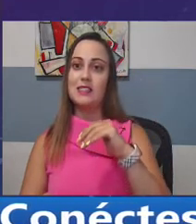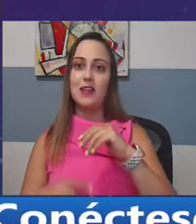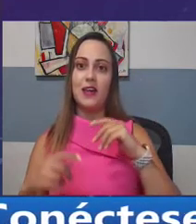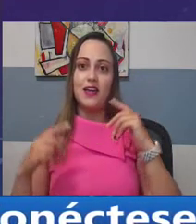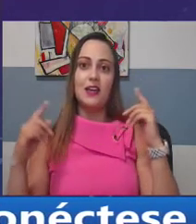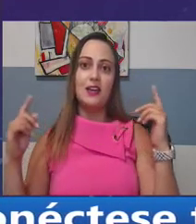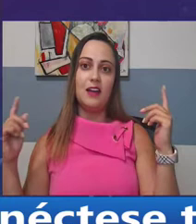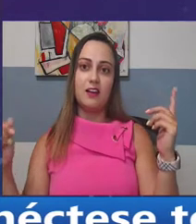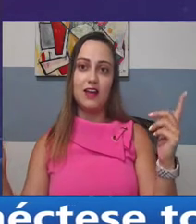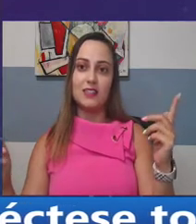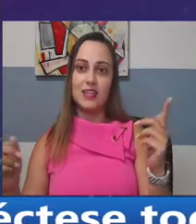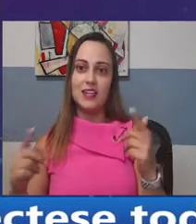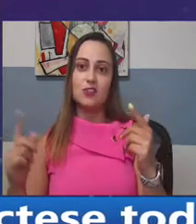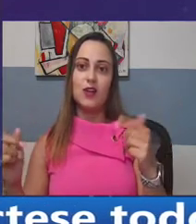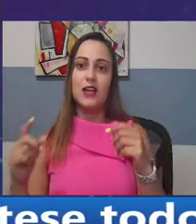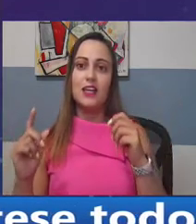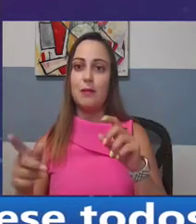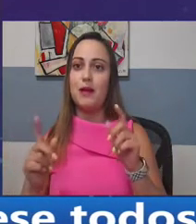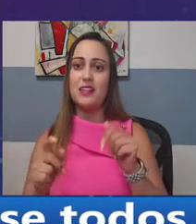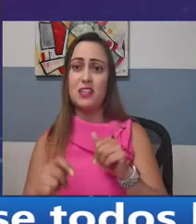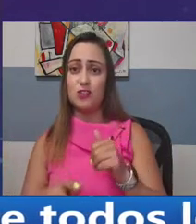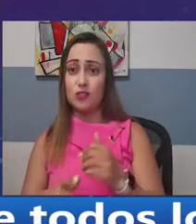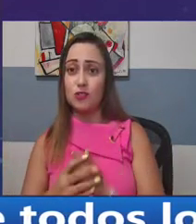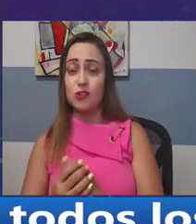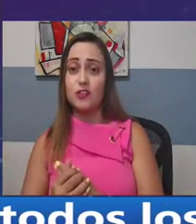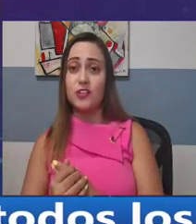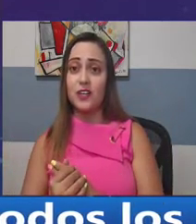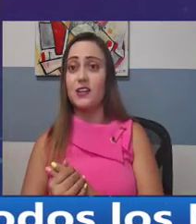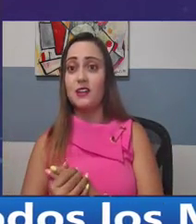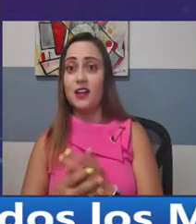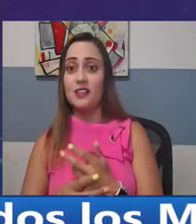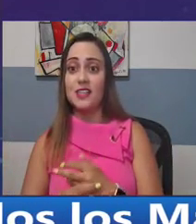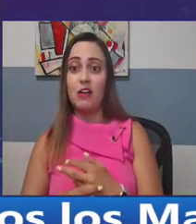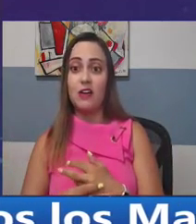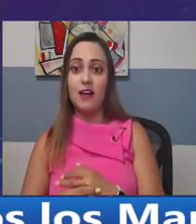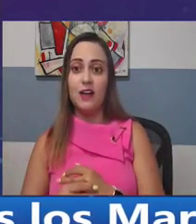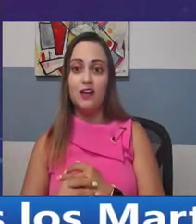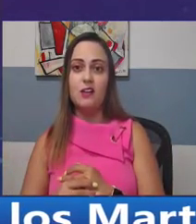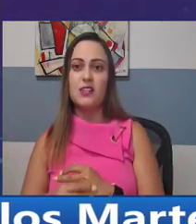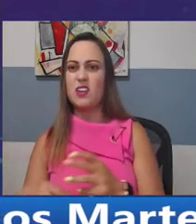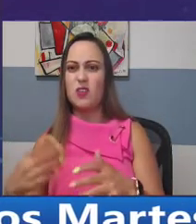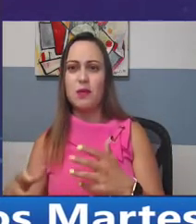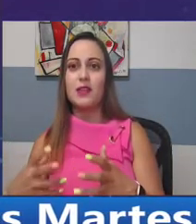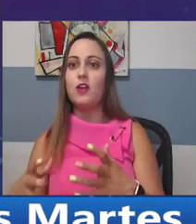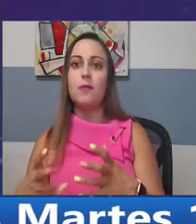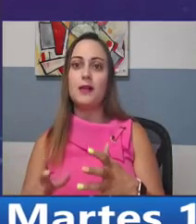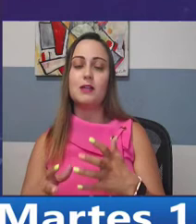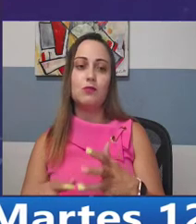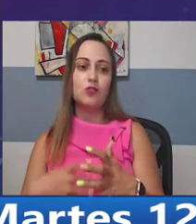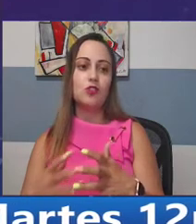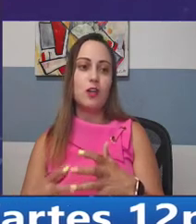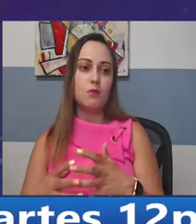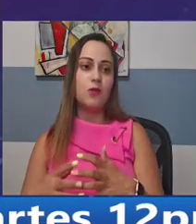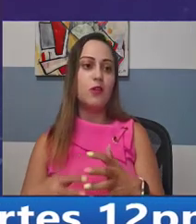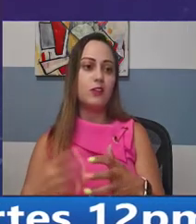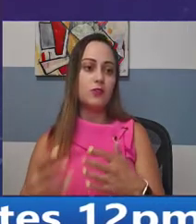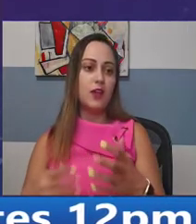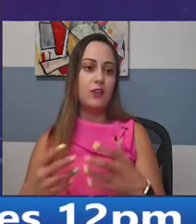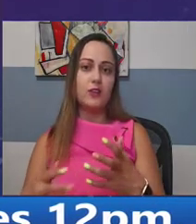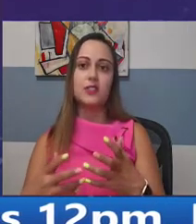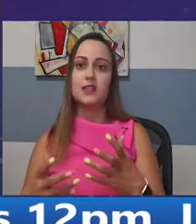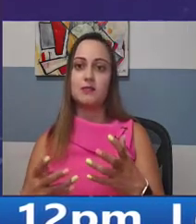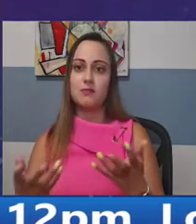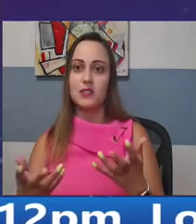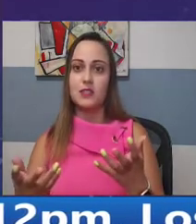es del Real Estate Nacional y apenas 18 son los del Estado de Nevada. O aquí en verdad no pasa mucho tiempo